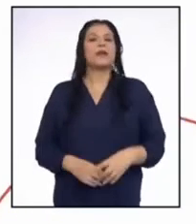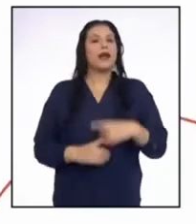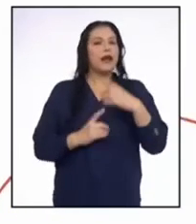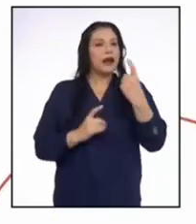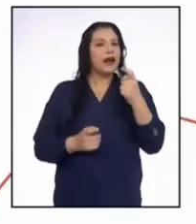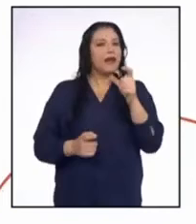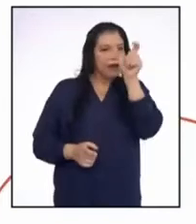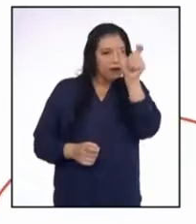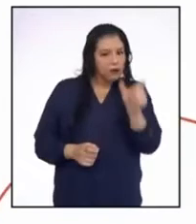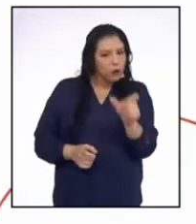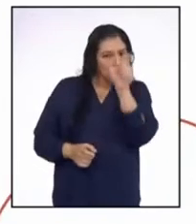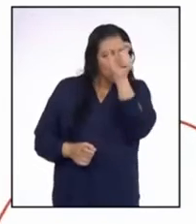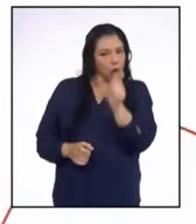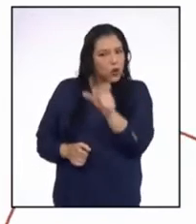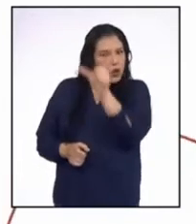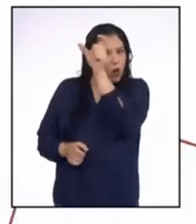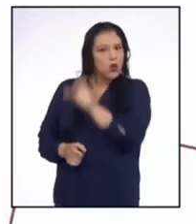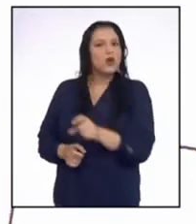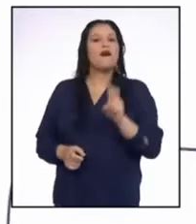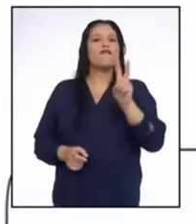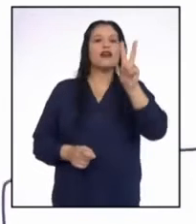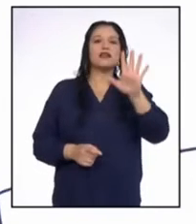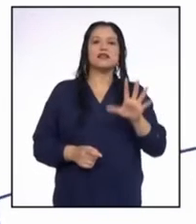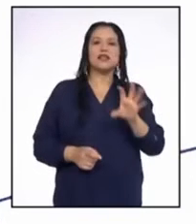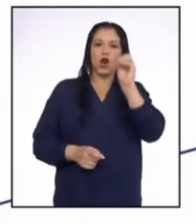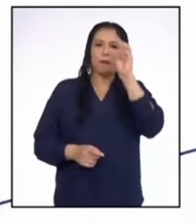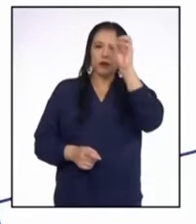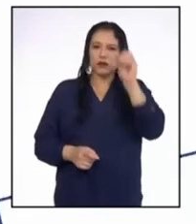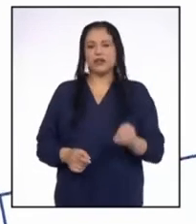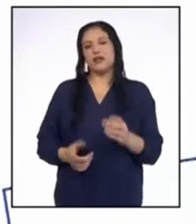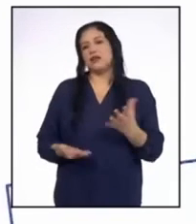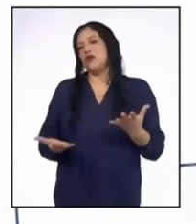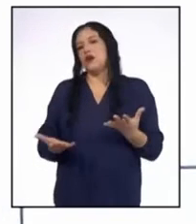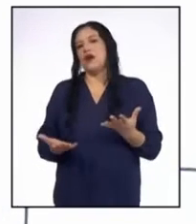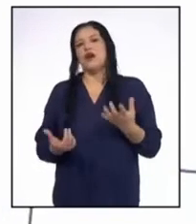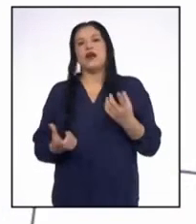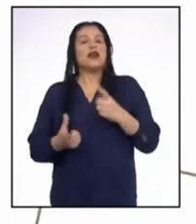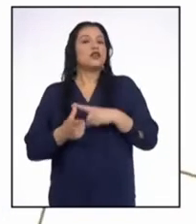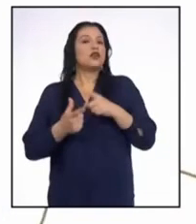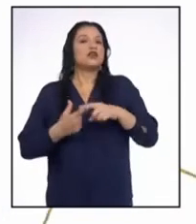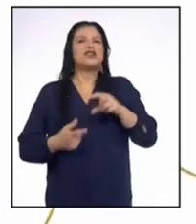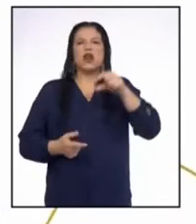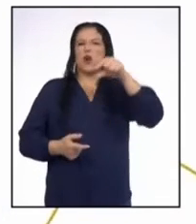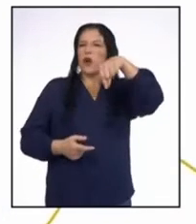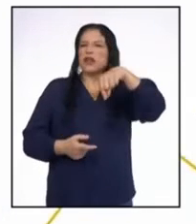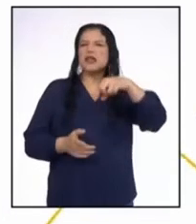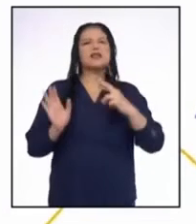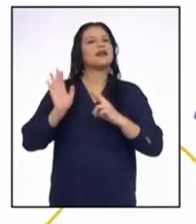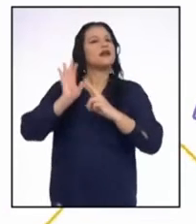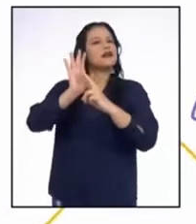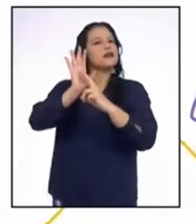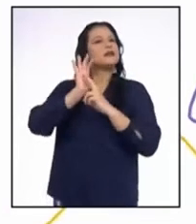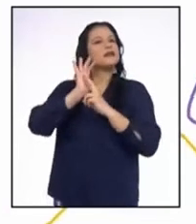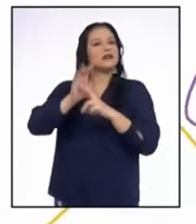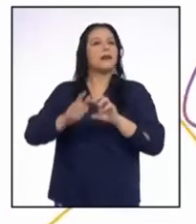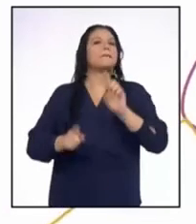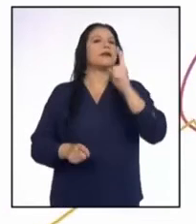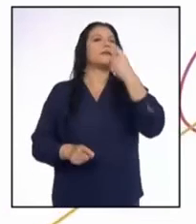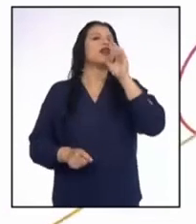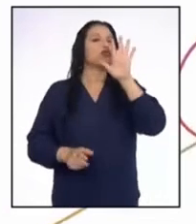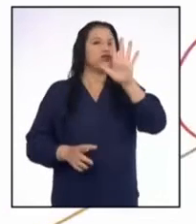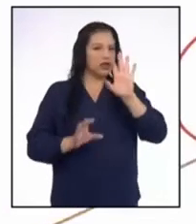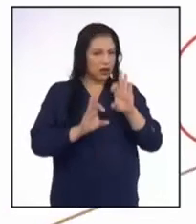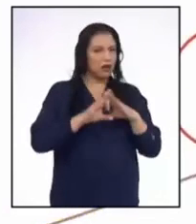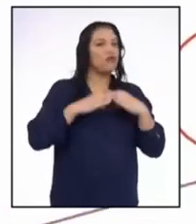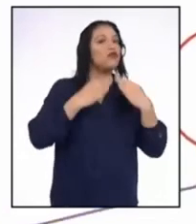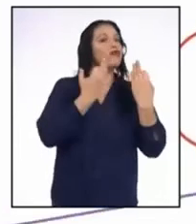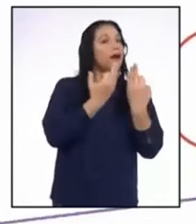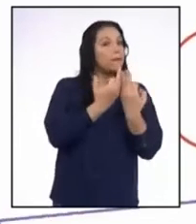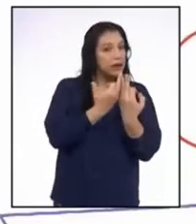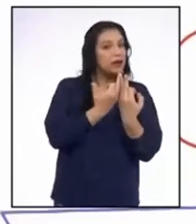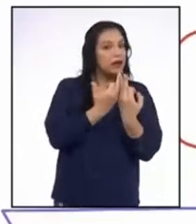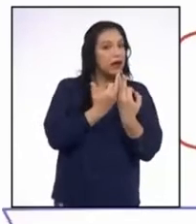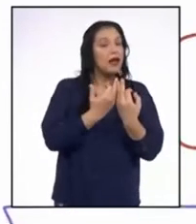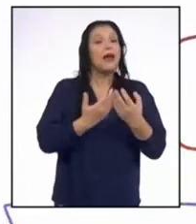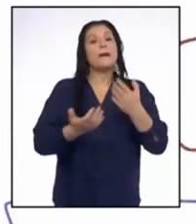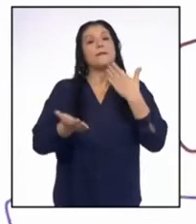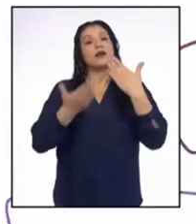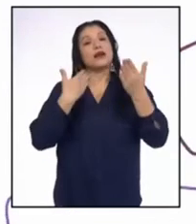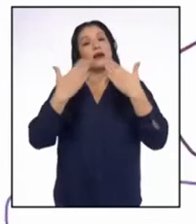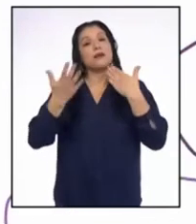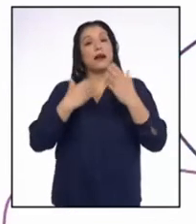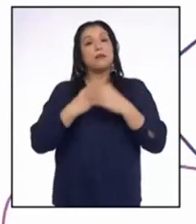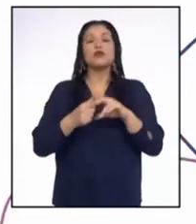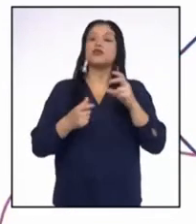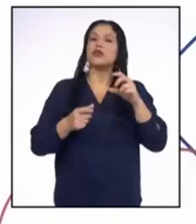uno equivaldría al 25%, de modo que el cuartil estaría representado por las primeras 5 familias, ya que hablamos de